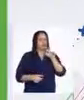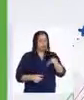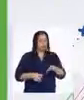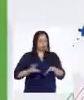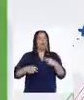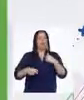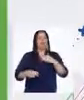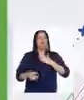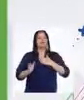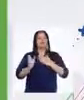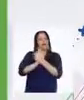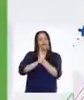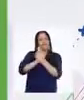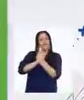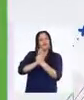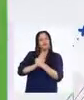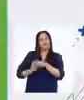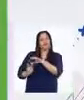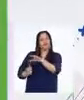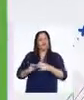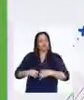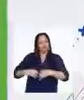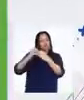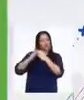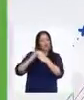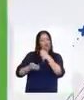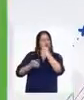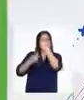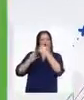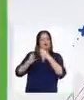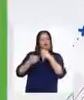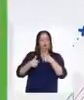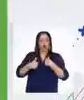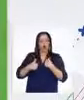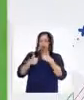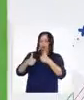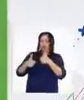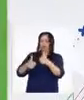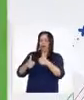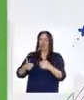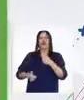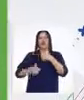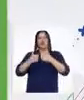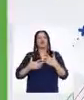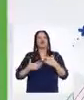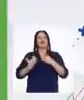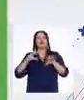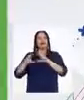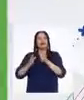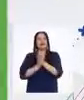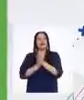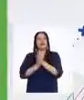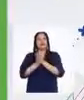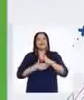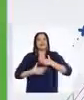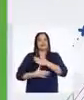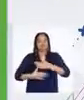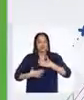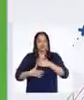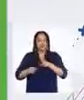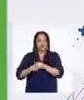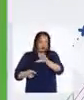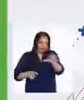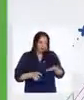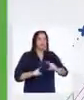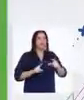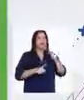tus talentos, tus habilidades, tus dones, en qué te destacas, en qué eres bueno, cuáles son esas actividades que disfrutas más, también las que